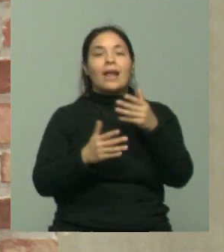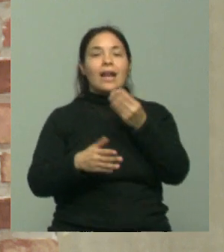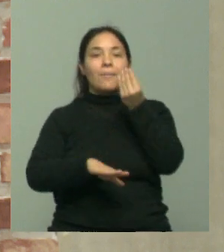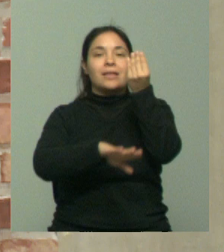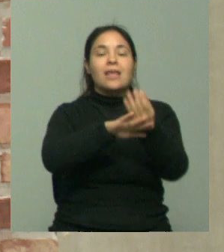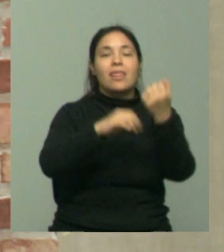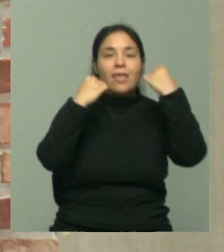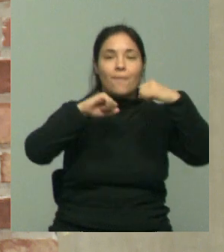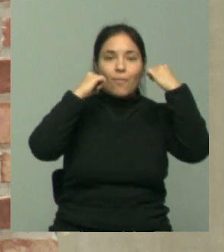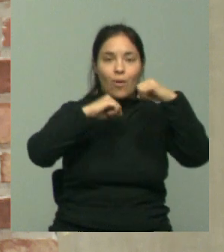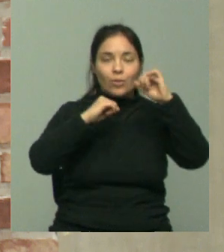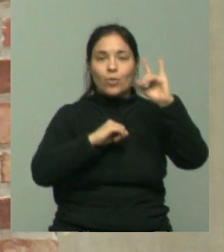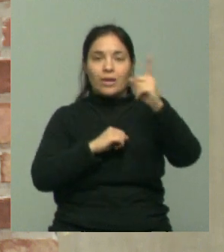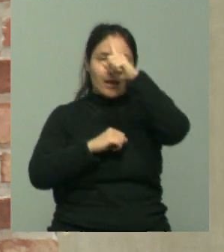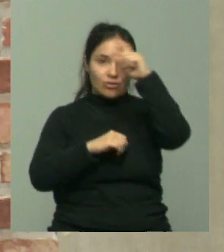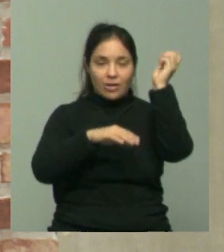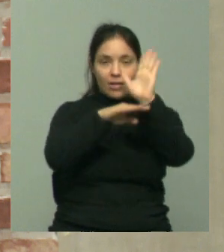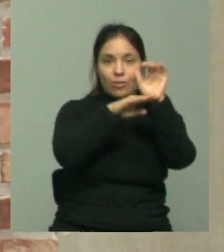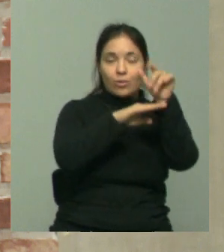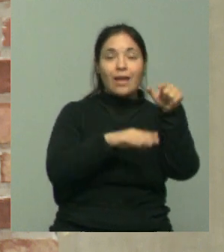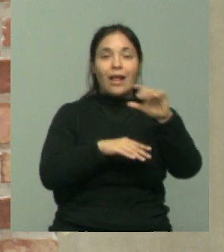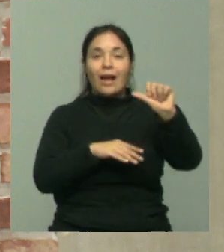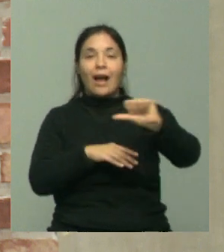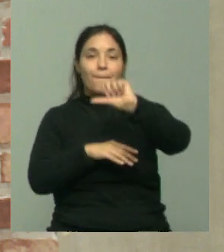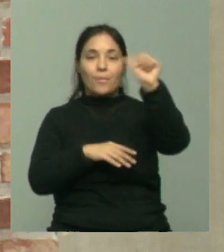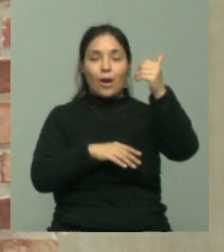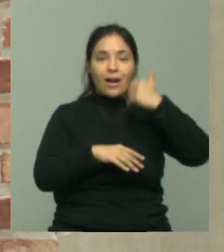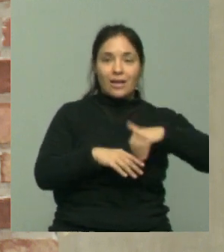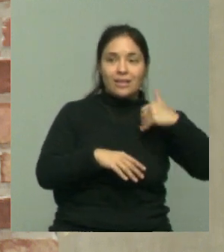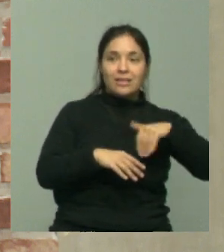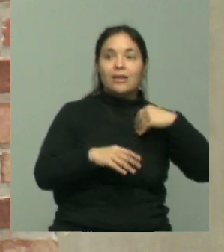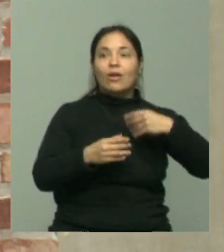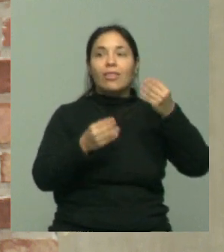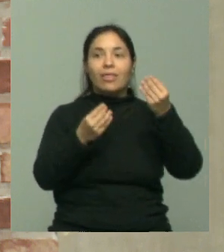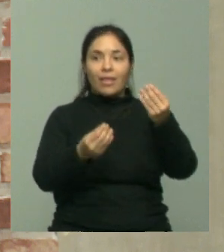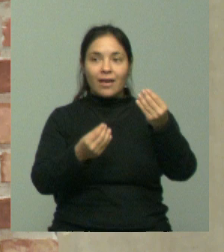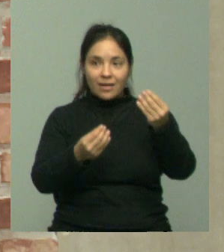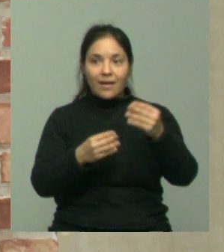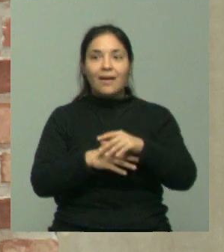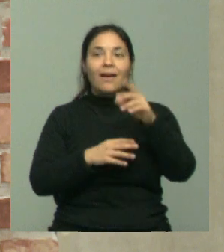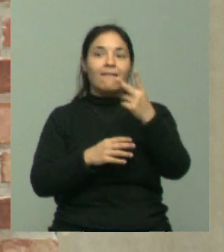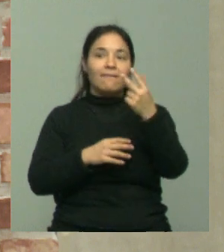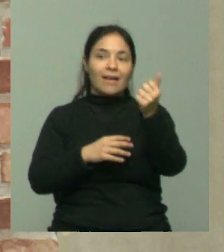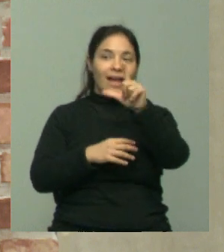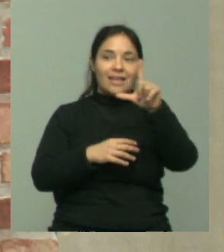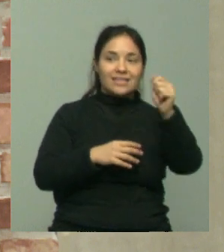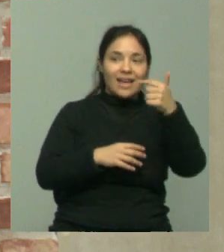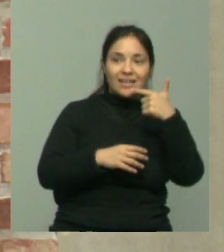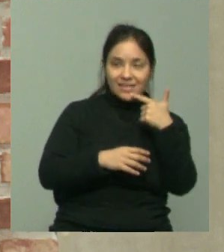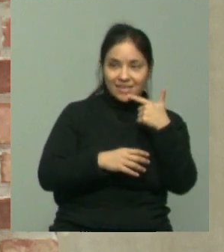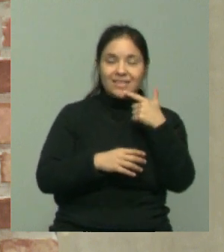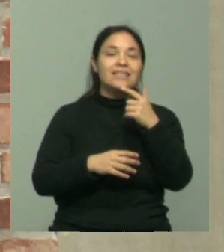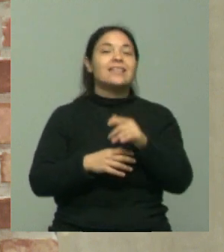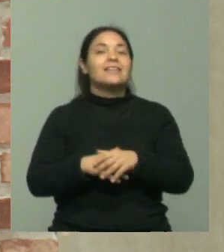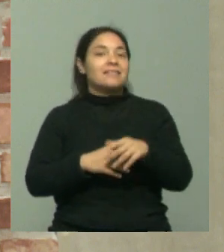de la Universidad Nacional de Cuyo que ha sido campeón, que es campeón argentino en vallas. Me encanta esto de que podamos hablar del deporte, de